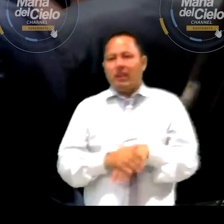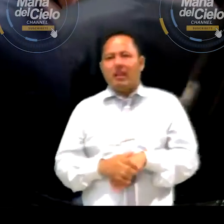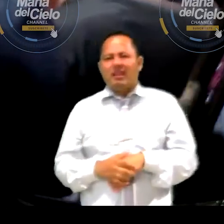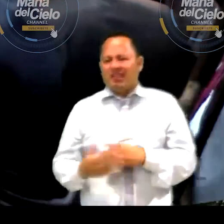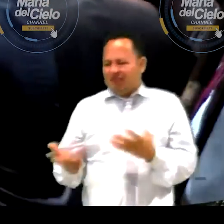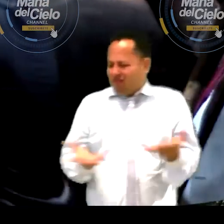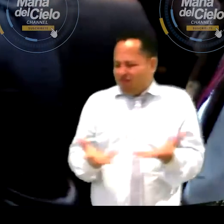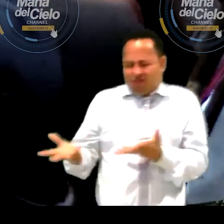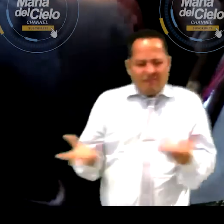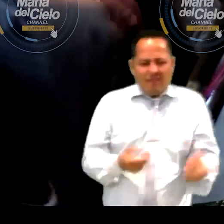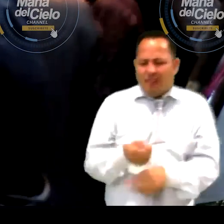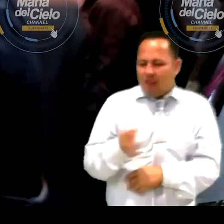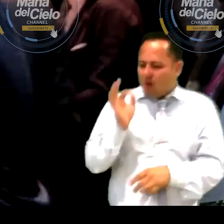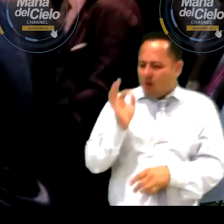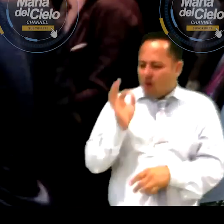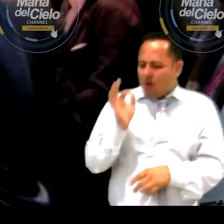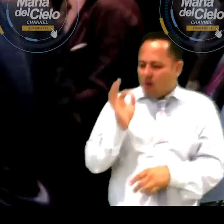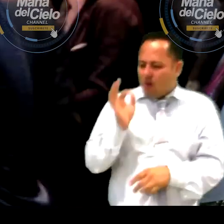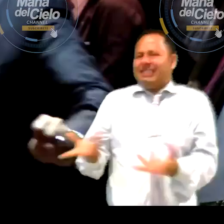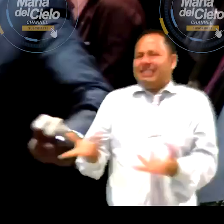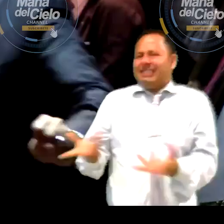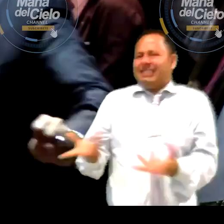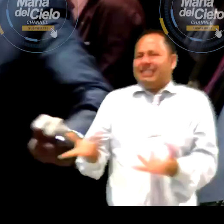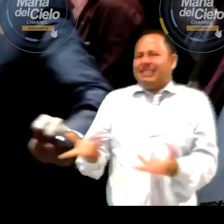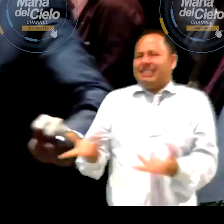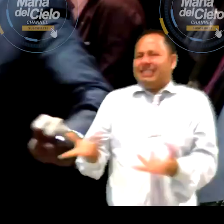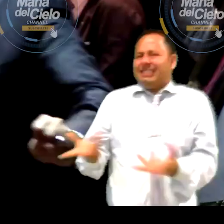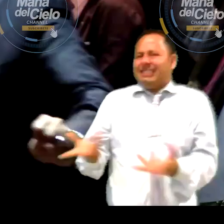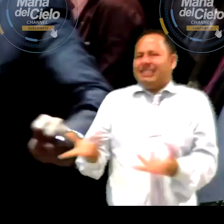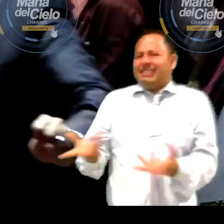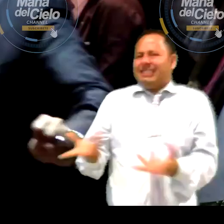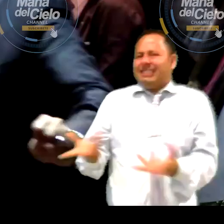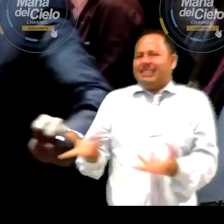has comido, no sé qué tantas cosas has hecho.